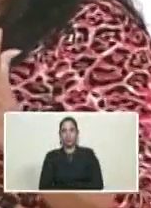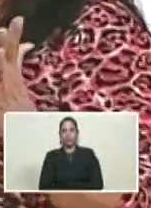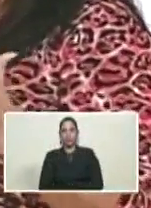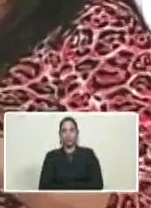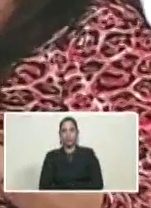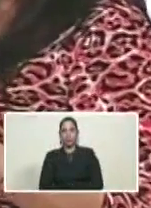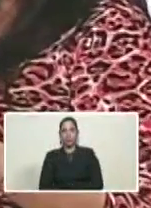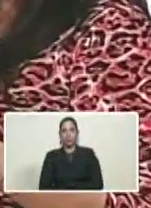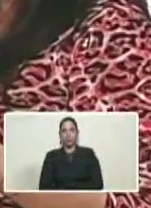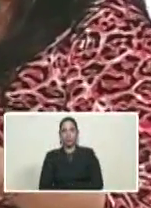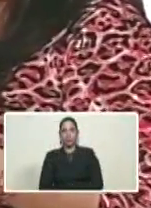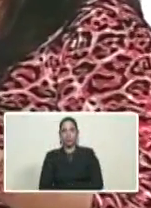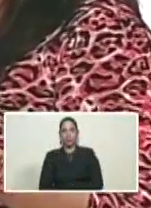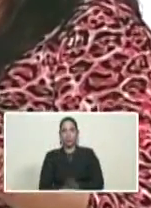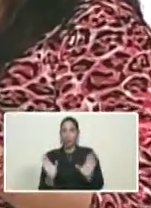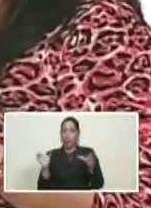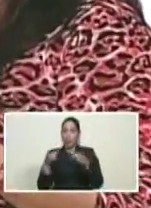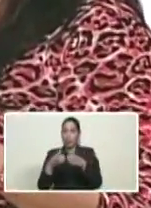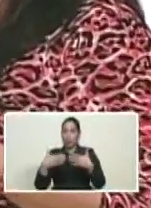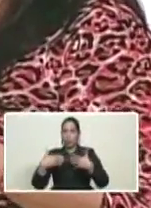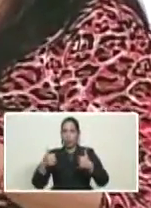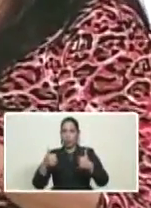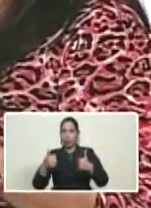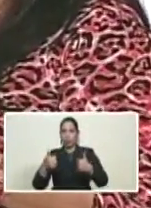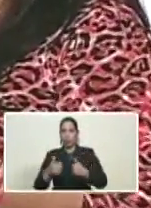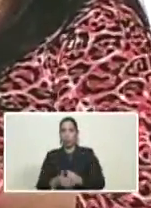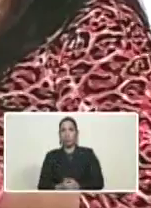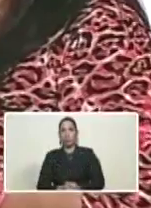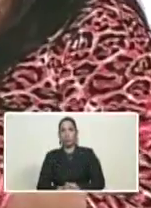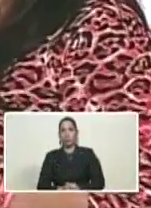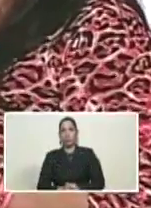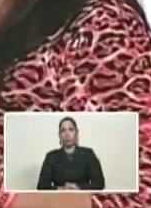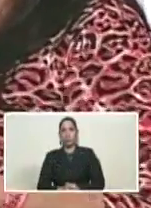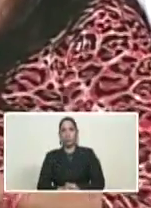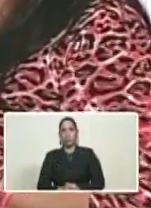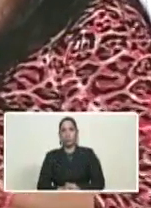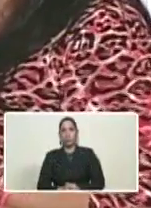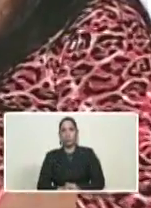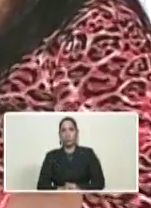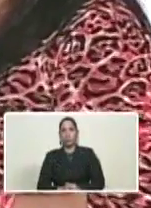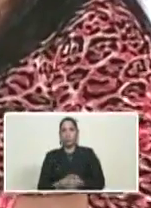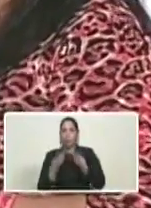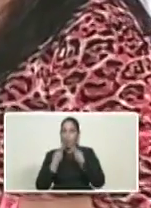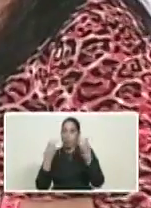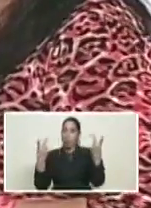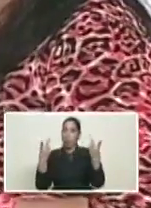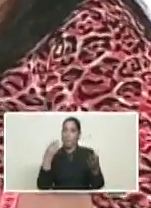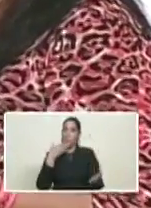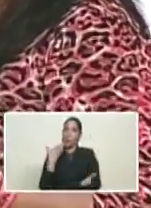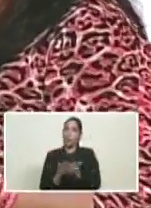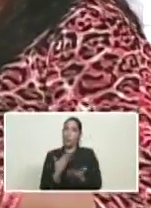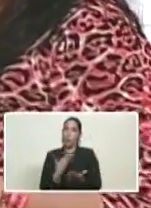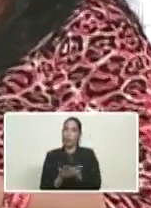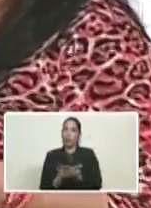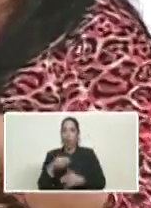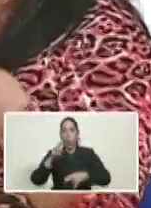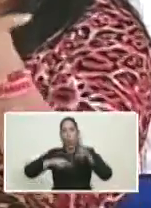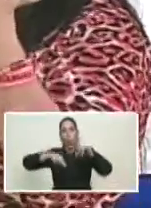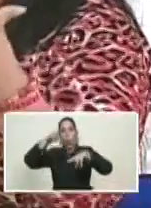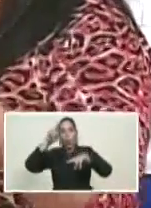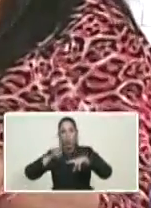como punta de lanza del equipo de salud, él envía la propuesta de la construcción